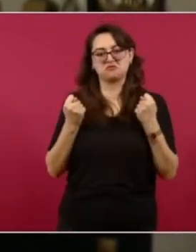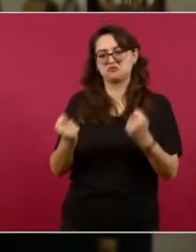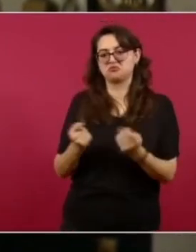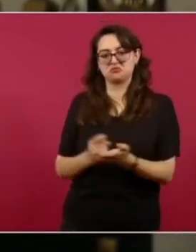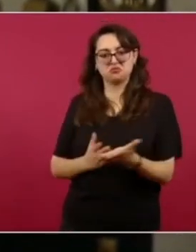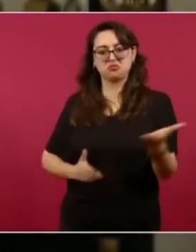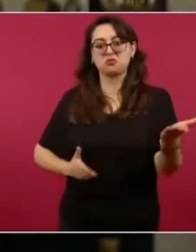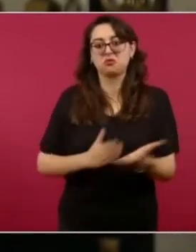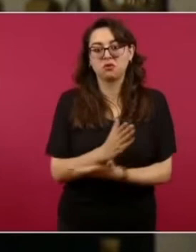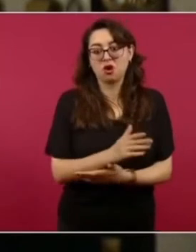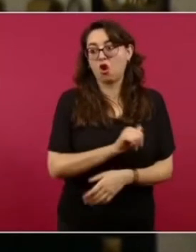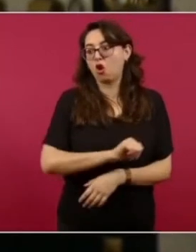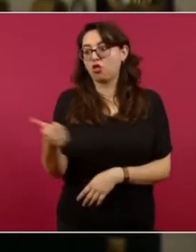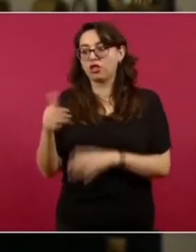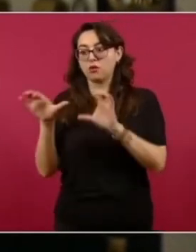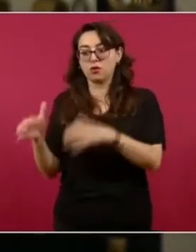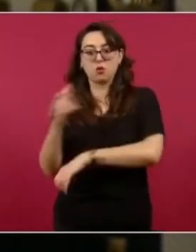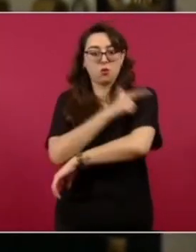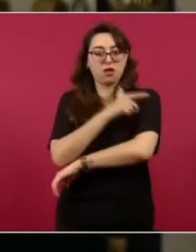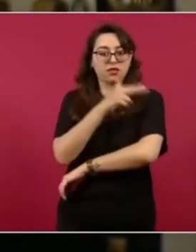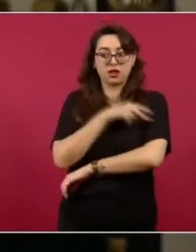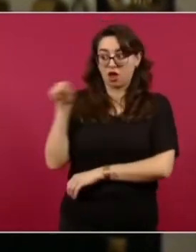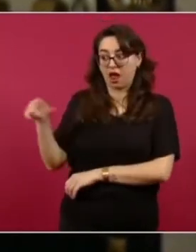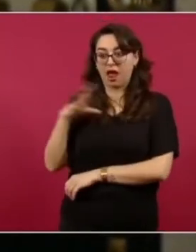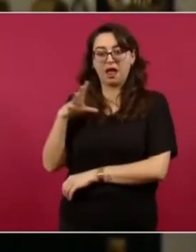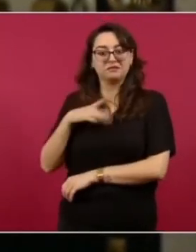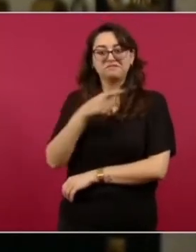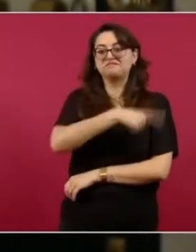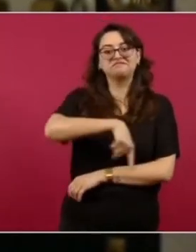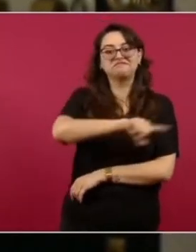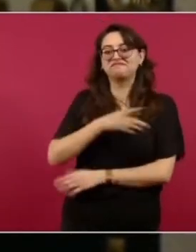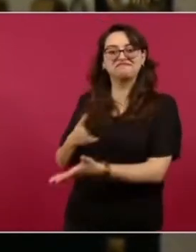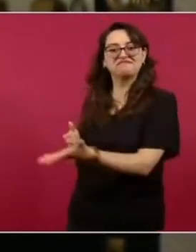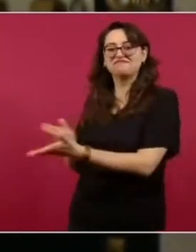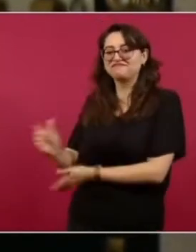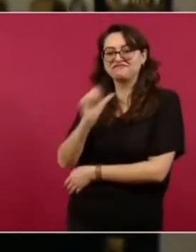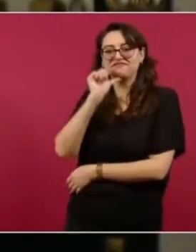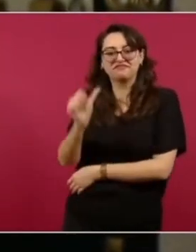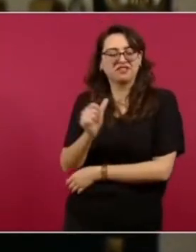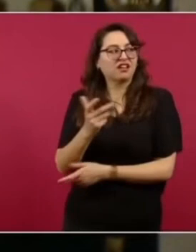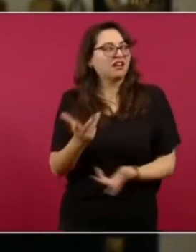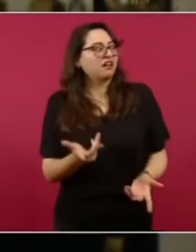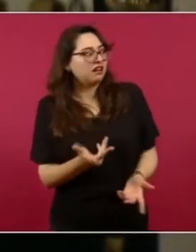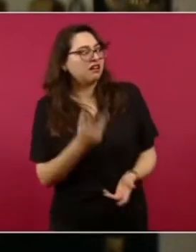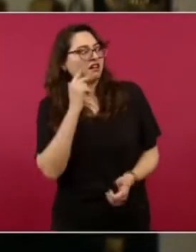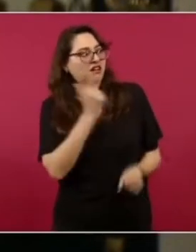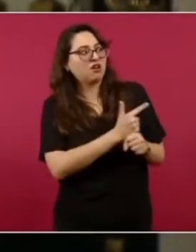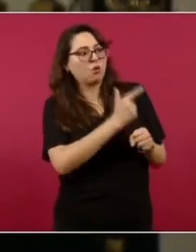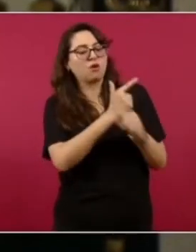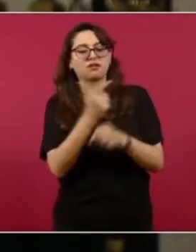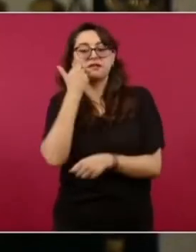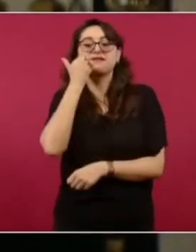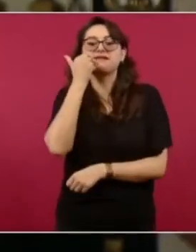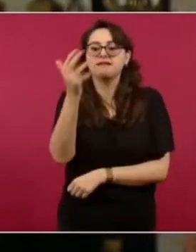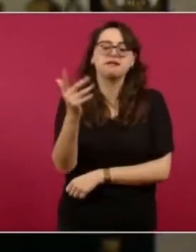Felipe Calderón como Secretario de Seguridad, un García Luna Antes de poner la información los